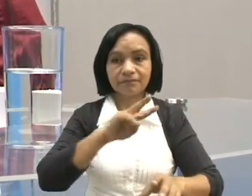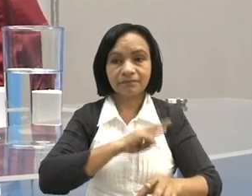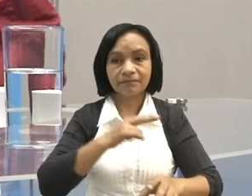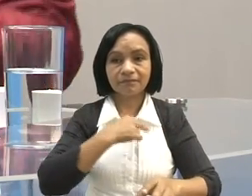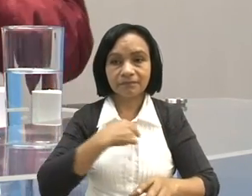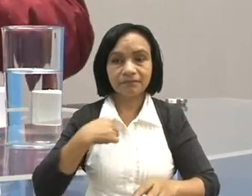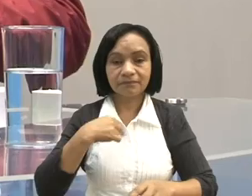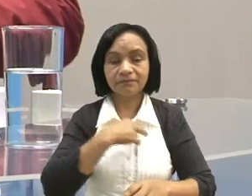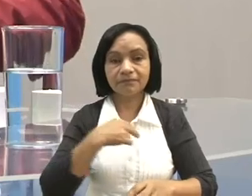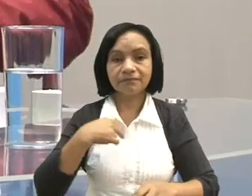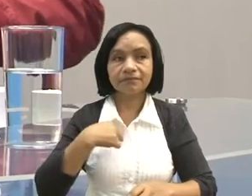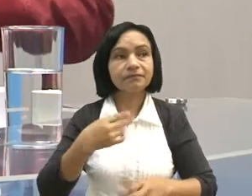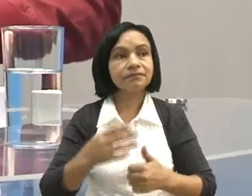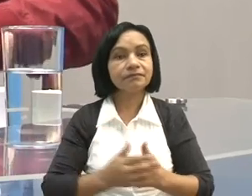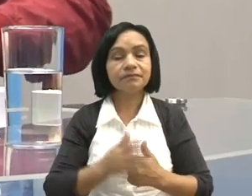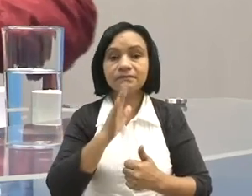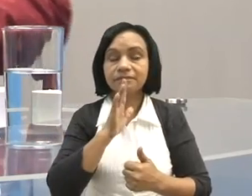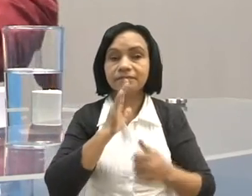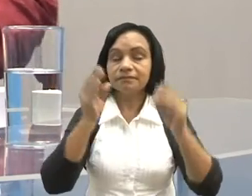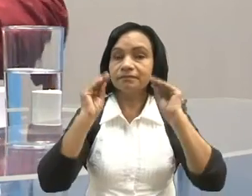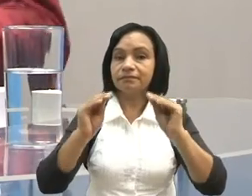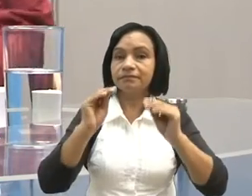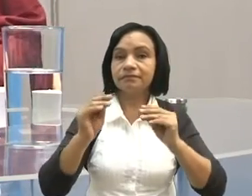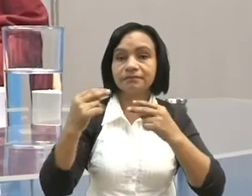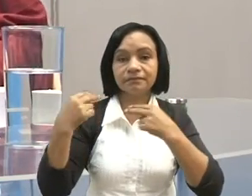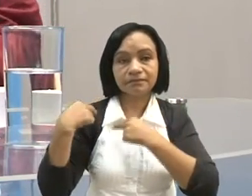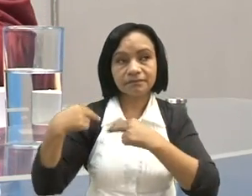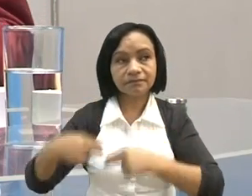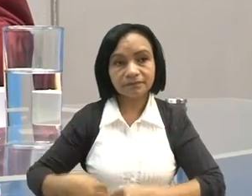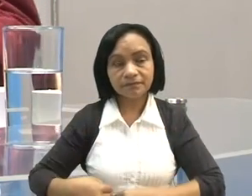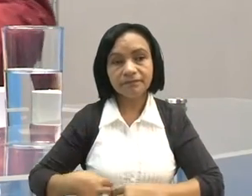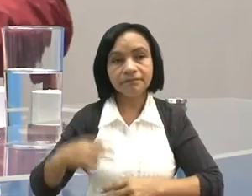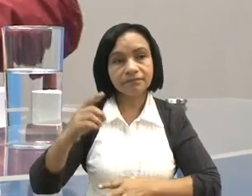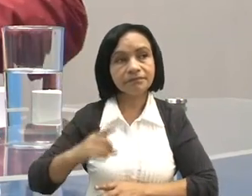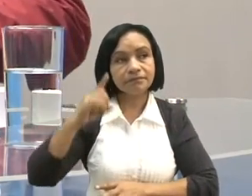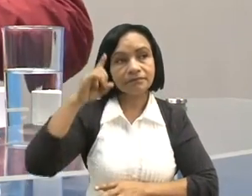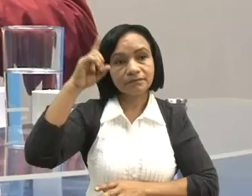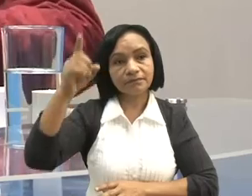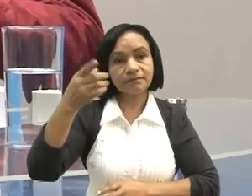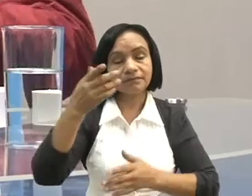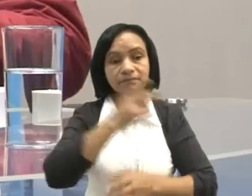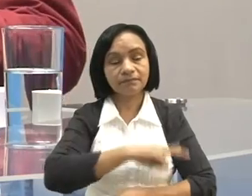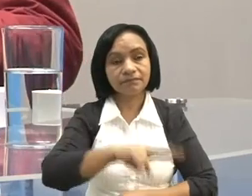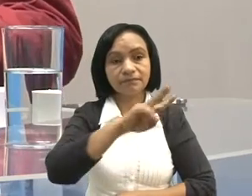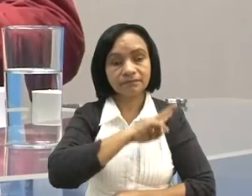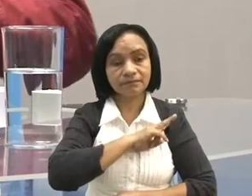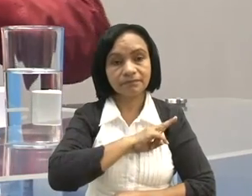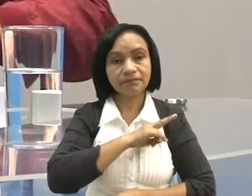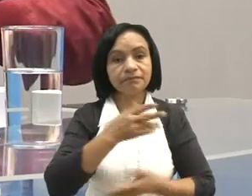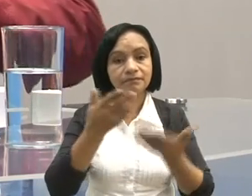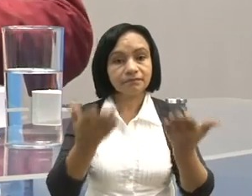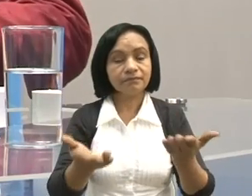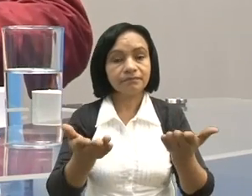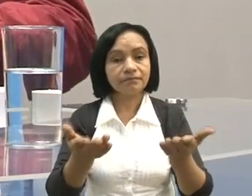formamos. Cuando nosotros hablamos de una educación humanística que estamos desarrollando, es darle valores también,